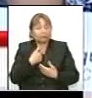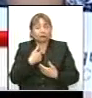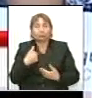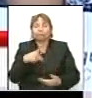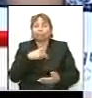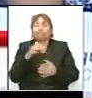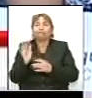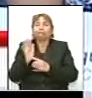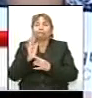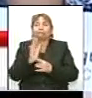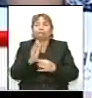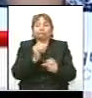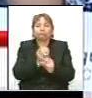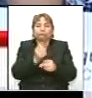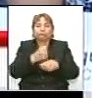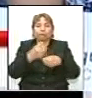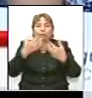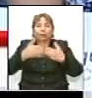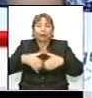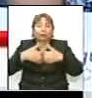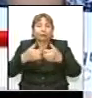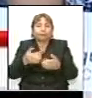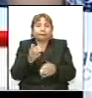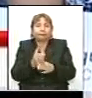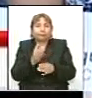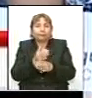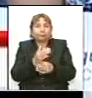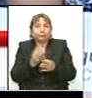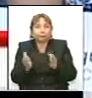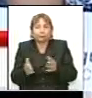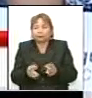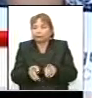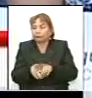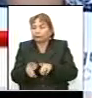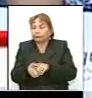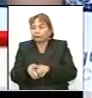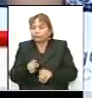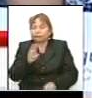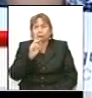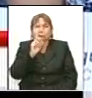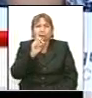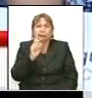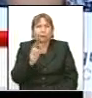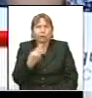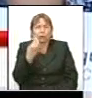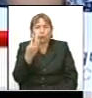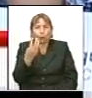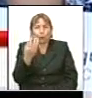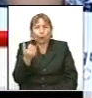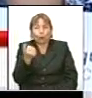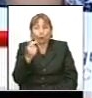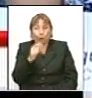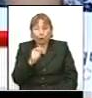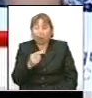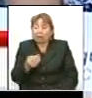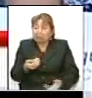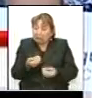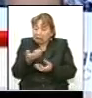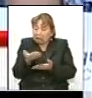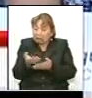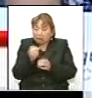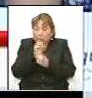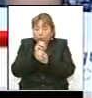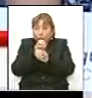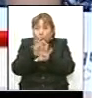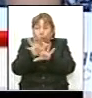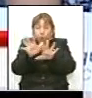una empresa que ha hecho un desarrollo con un sistema pico fotovoltaico de 10 watts nada más pero alcanza para dar iluminación a tres